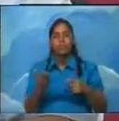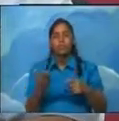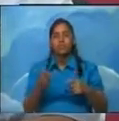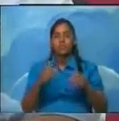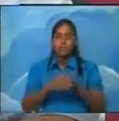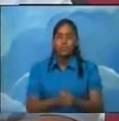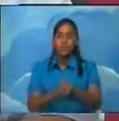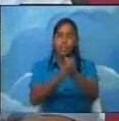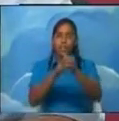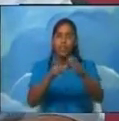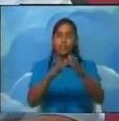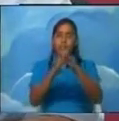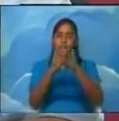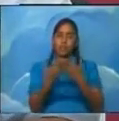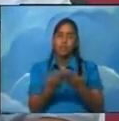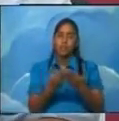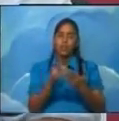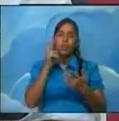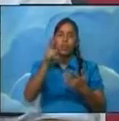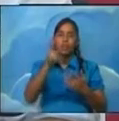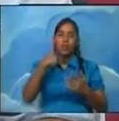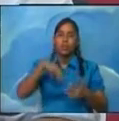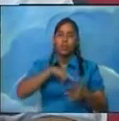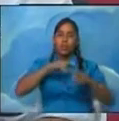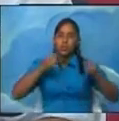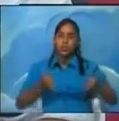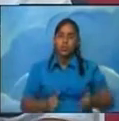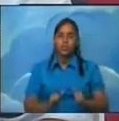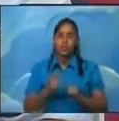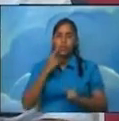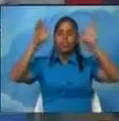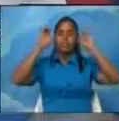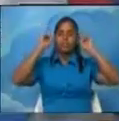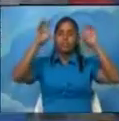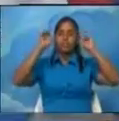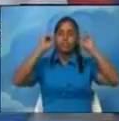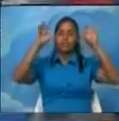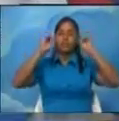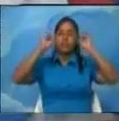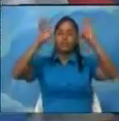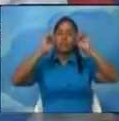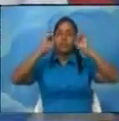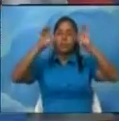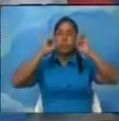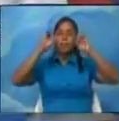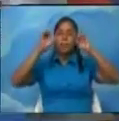instruir esta palabra a los nuestros hijos. Yeah. ¡Gloria a Dios!